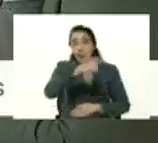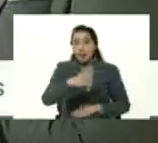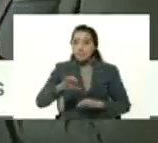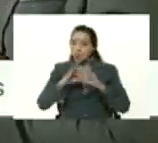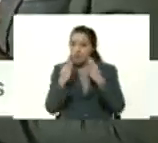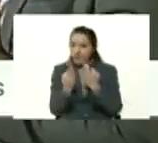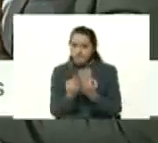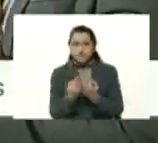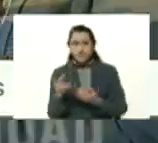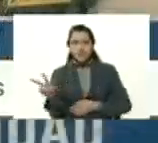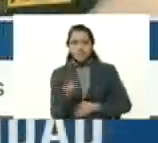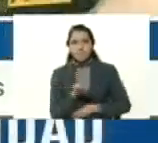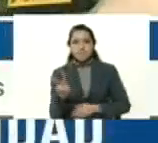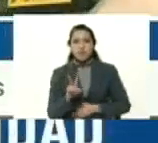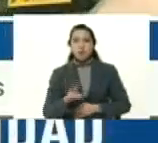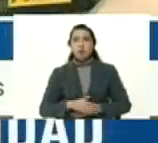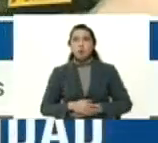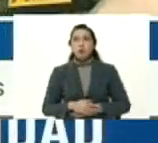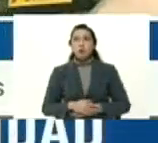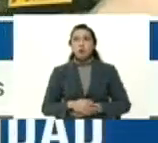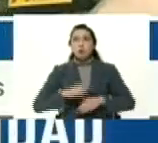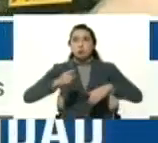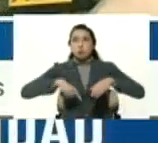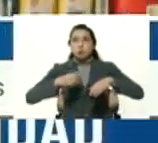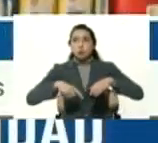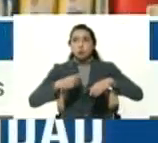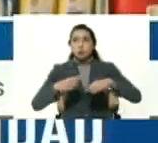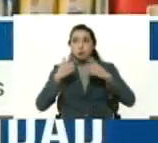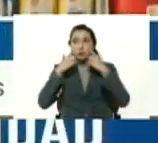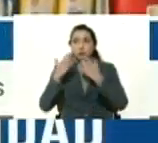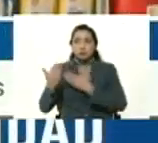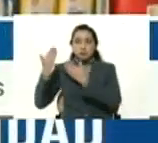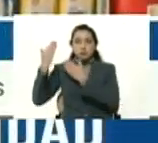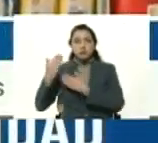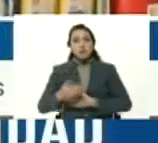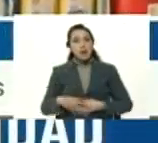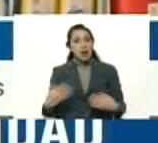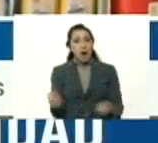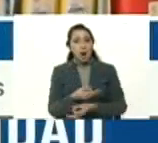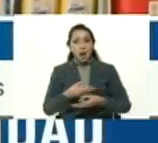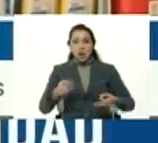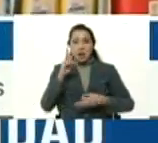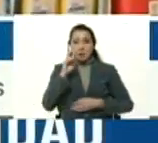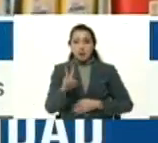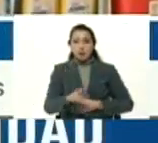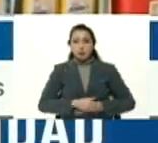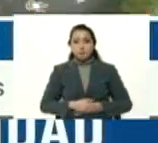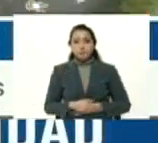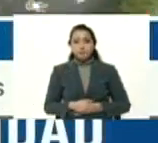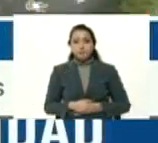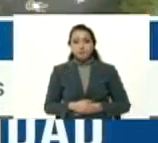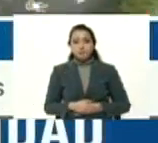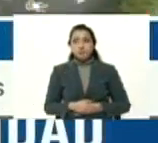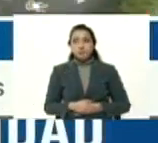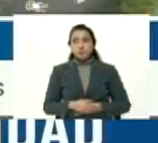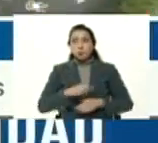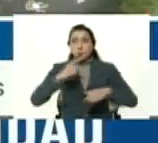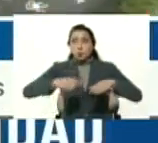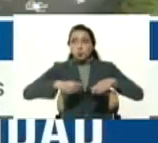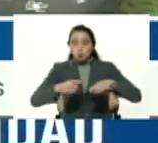venezolana. Estos cauchos se ven de gran calidad. Y hay varios rines,